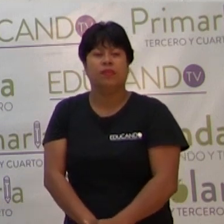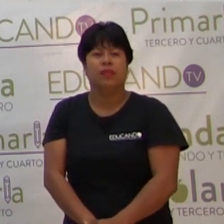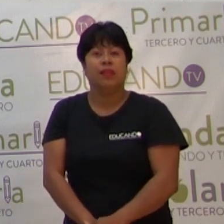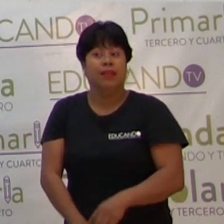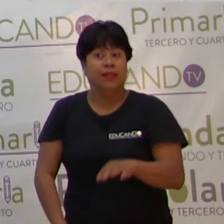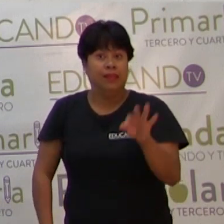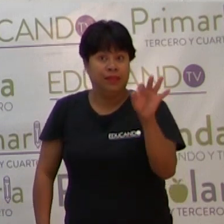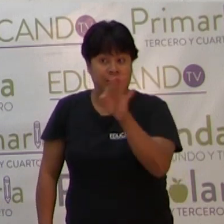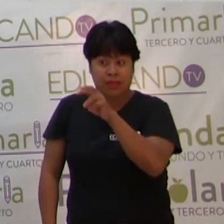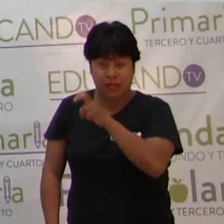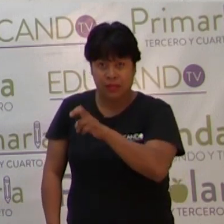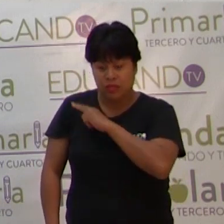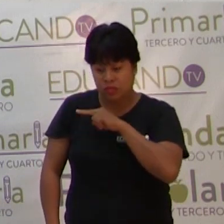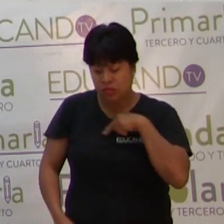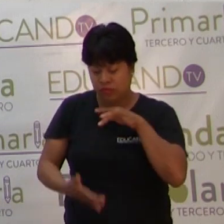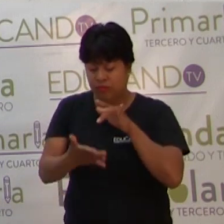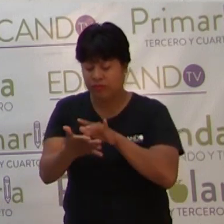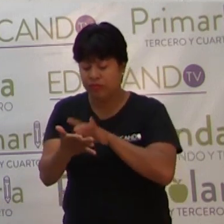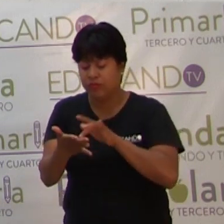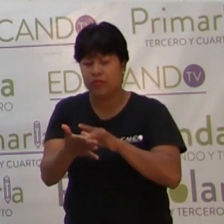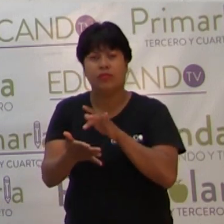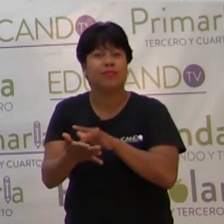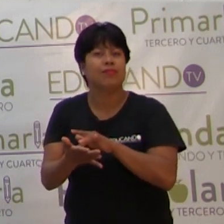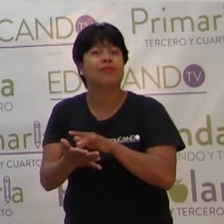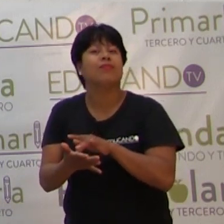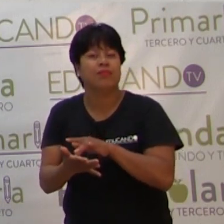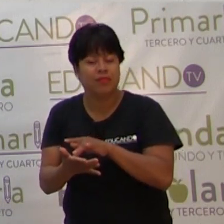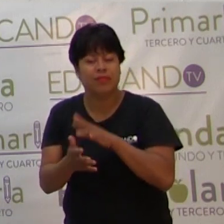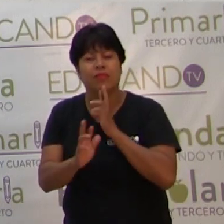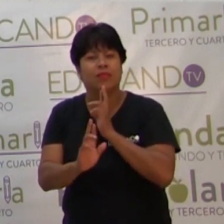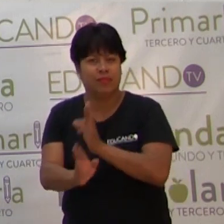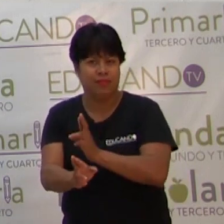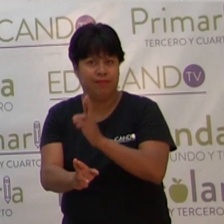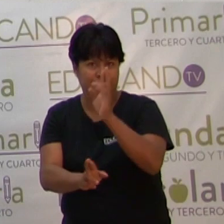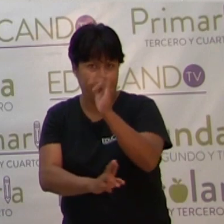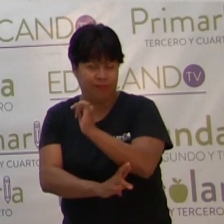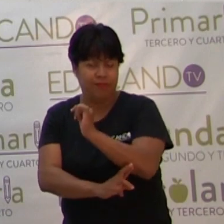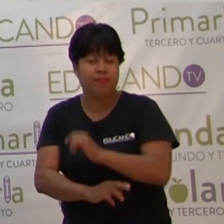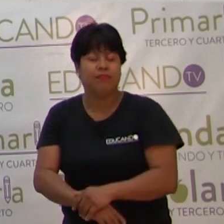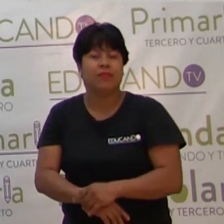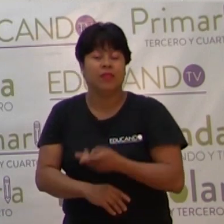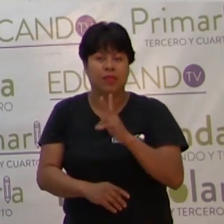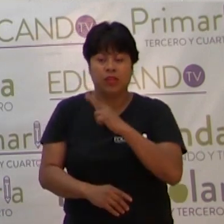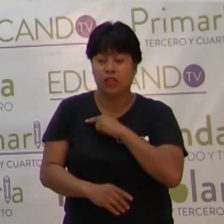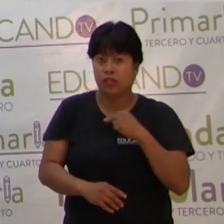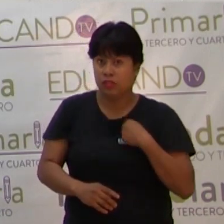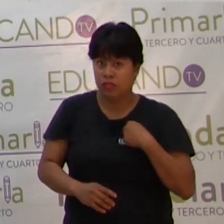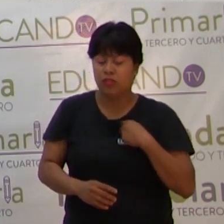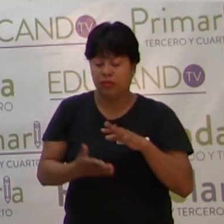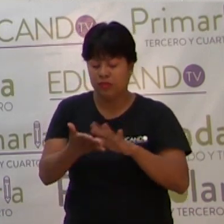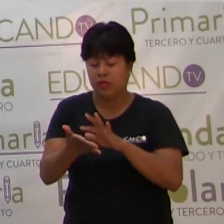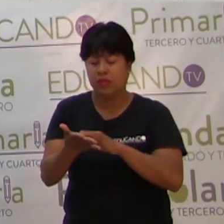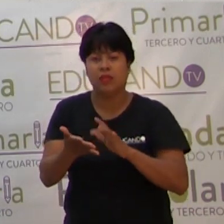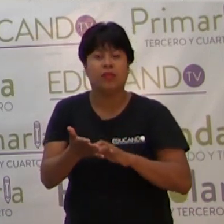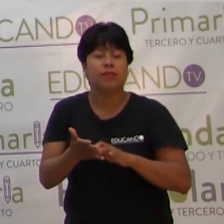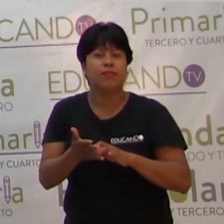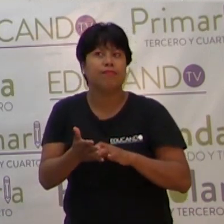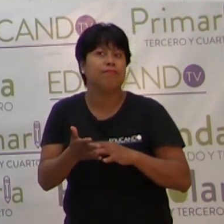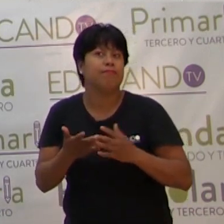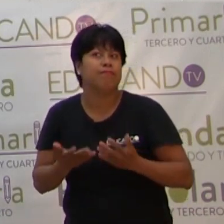Si esto lo tecleamos en una calculadora, por supuesto que nos va a dar un resultado. Pero vamos a calcularlo de